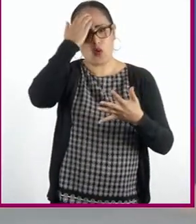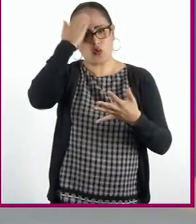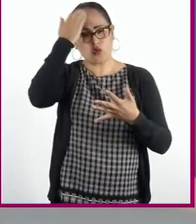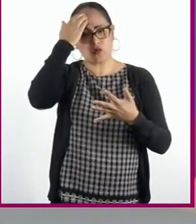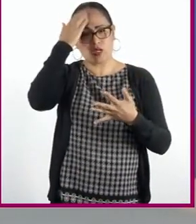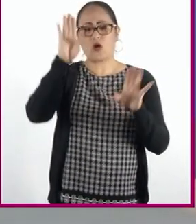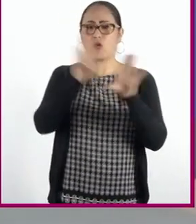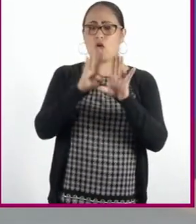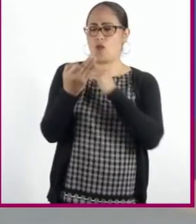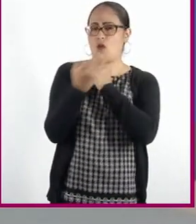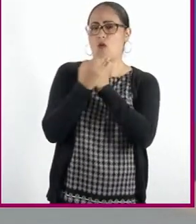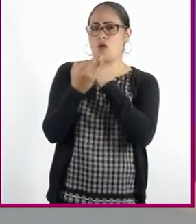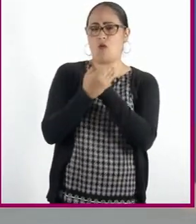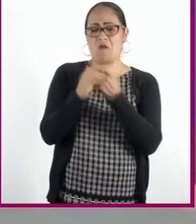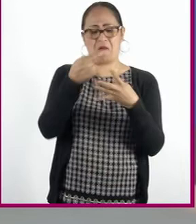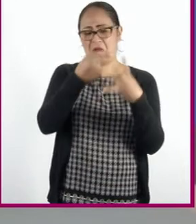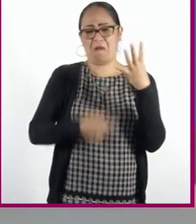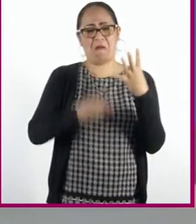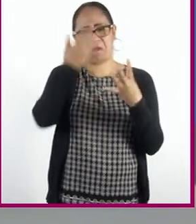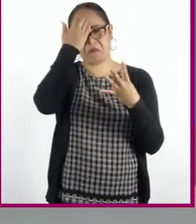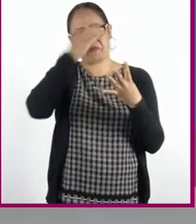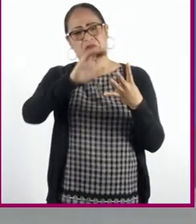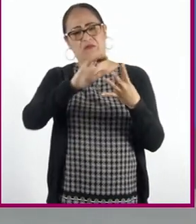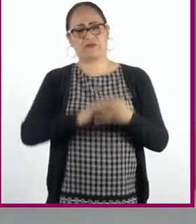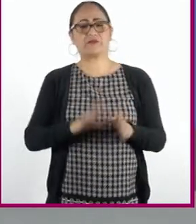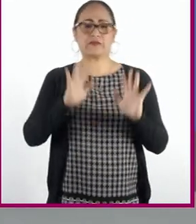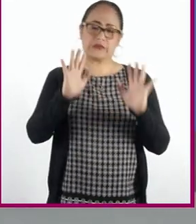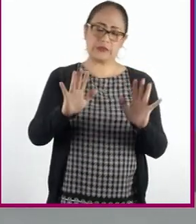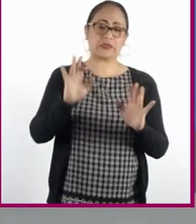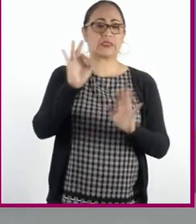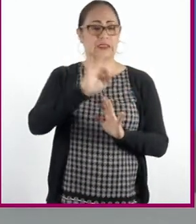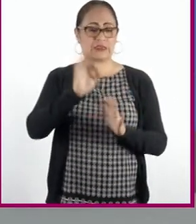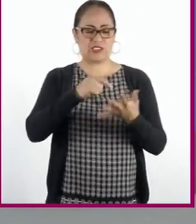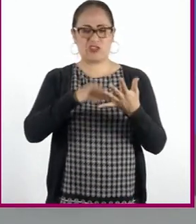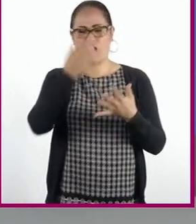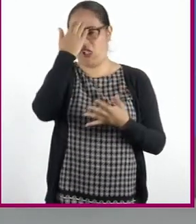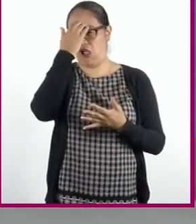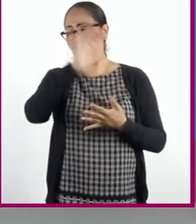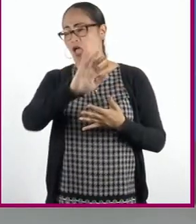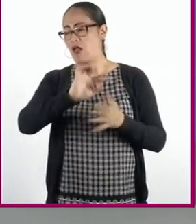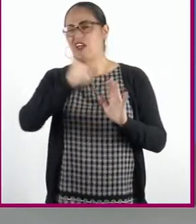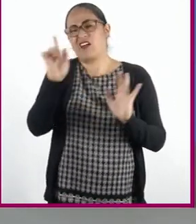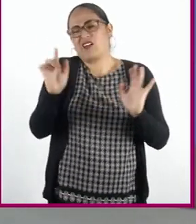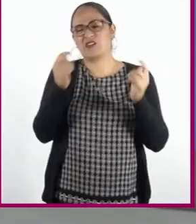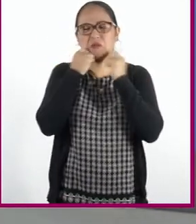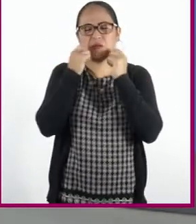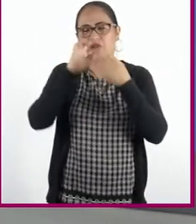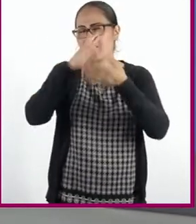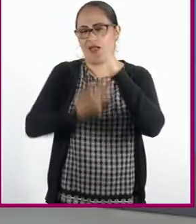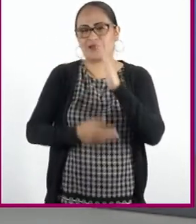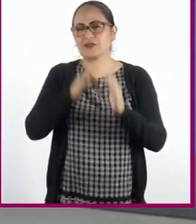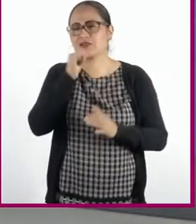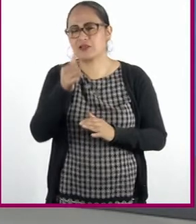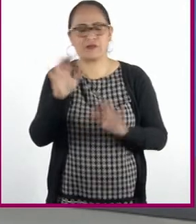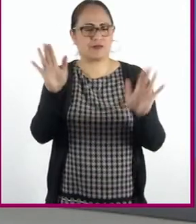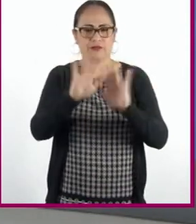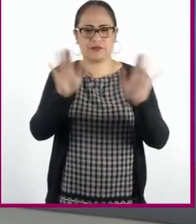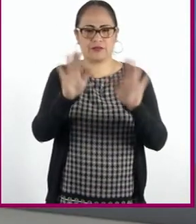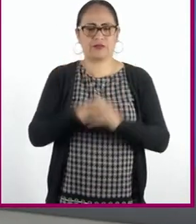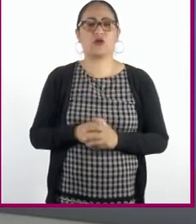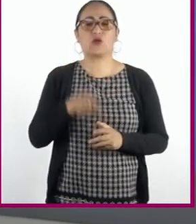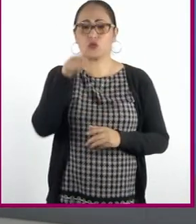conoces. Ojo, esto no significa que por no conocerlos no los estén vulnerando, pero es necesario que entiendan que